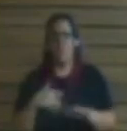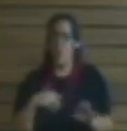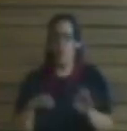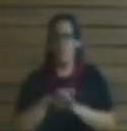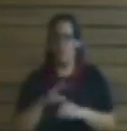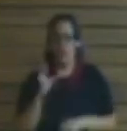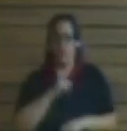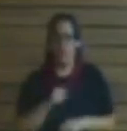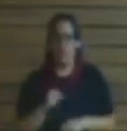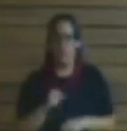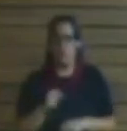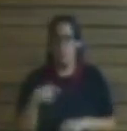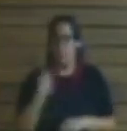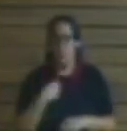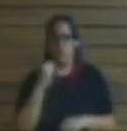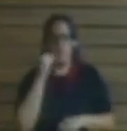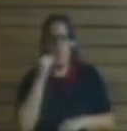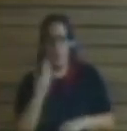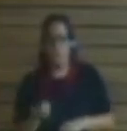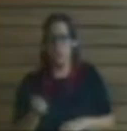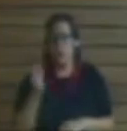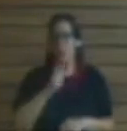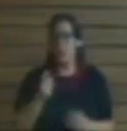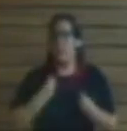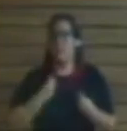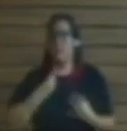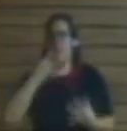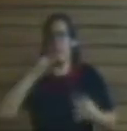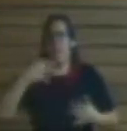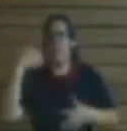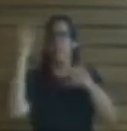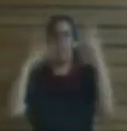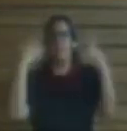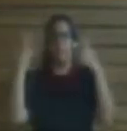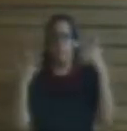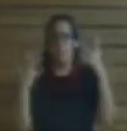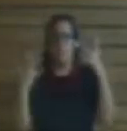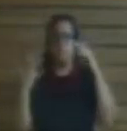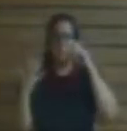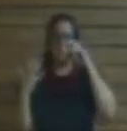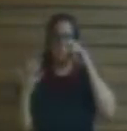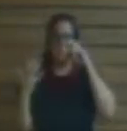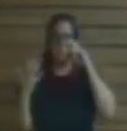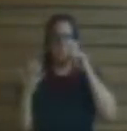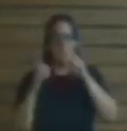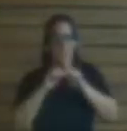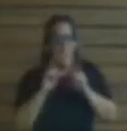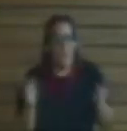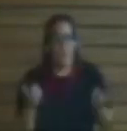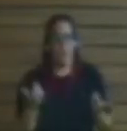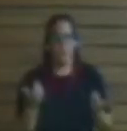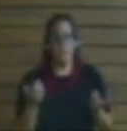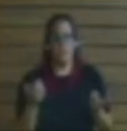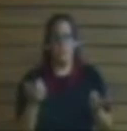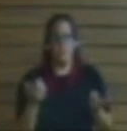confundidos. Debemos ser idiotas o gente que vive, en fin, fuera de la realidad. Fuera de la realidad. Nuevamente no, pero es que es verdad.